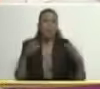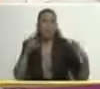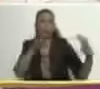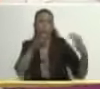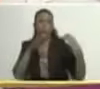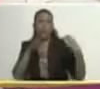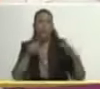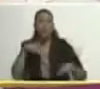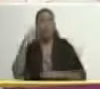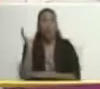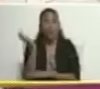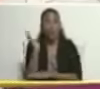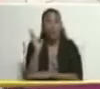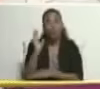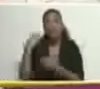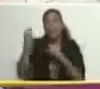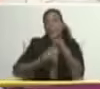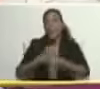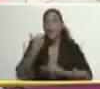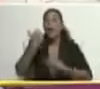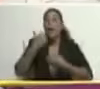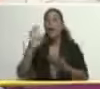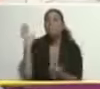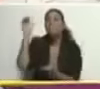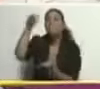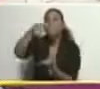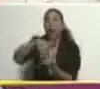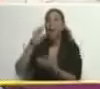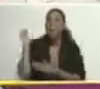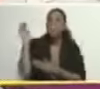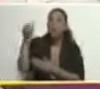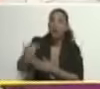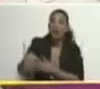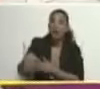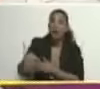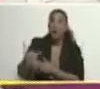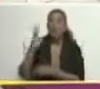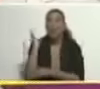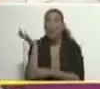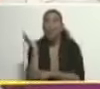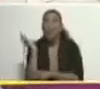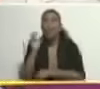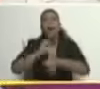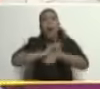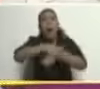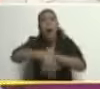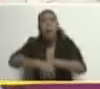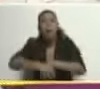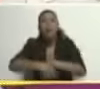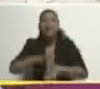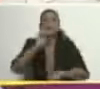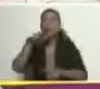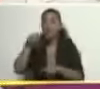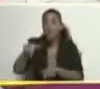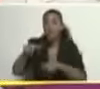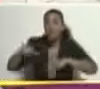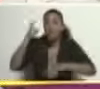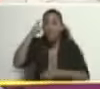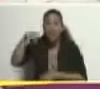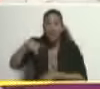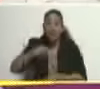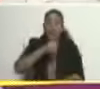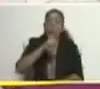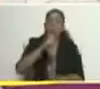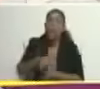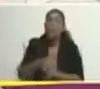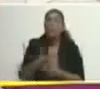luego hicimos la cumbre en Maracay, Estado de Aragua, en el centro del país. Y allí se hizo la denuncia del golpe